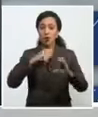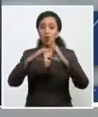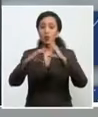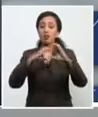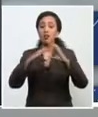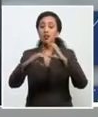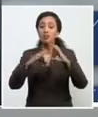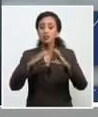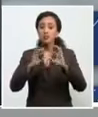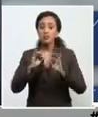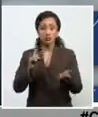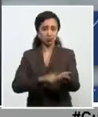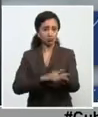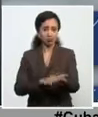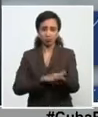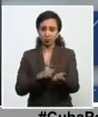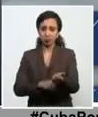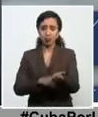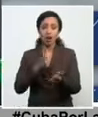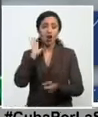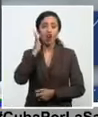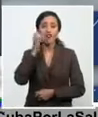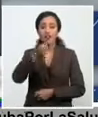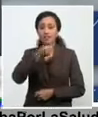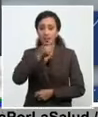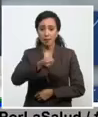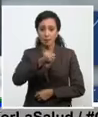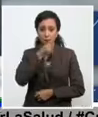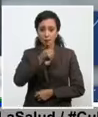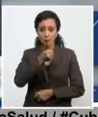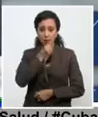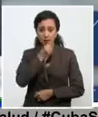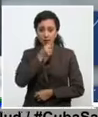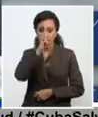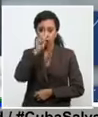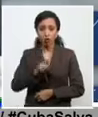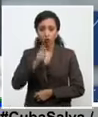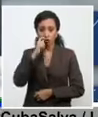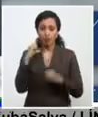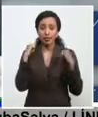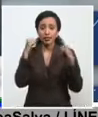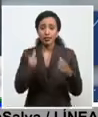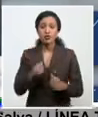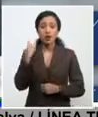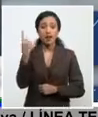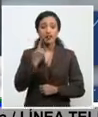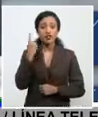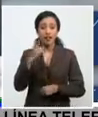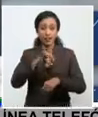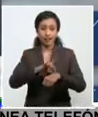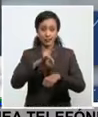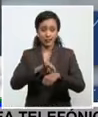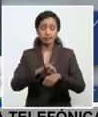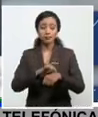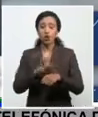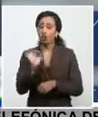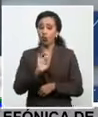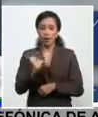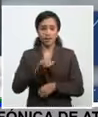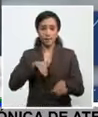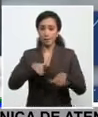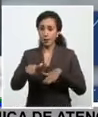la habitual conferencia de prensa que ofrece el doctor Francisco Durán, director nacional de epidemiología. Todavía no tenemos lista la señal,